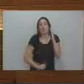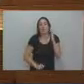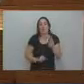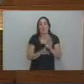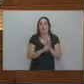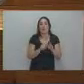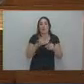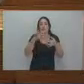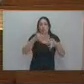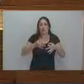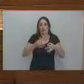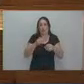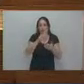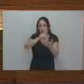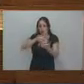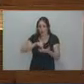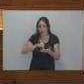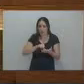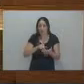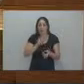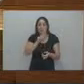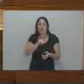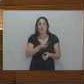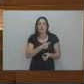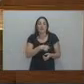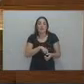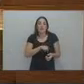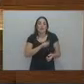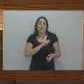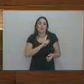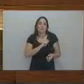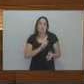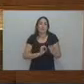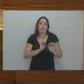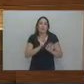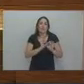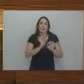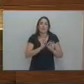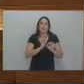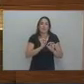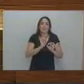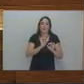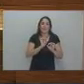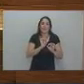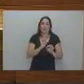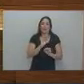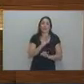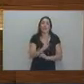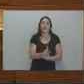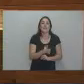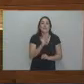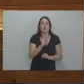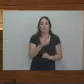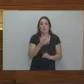Ciudadana e incorpora, en un país en el que la tasa de delitos es de 46,1 por 1.000 habitantes, la media europea es de